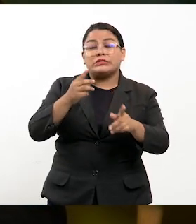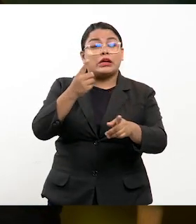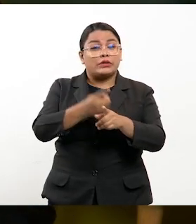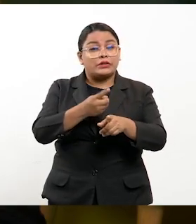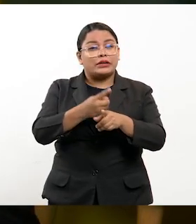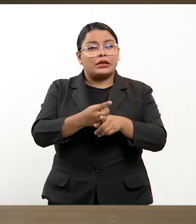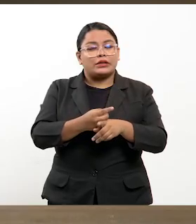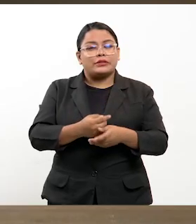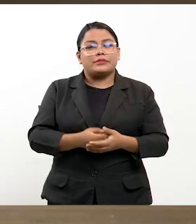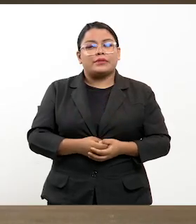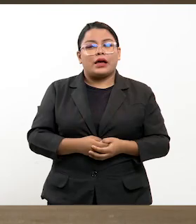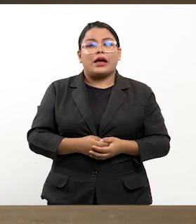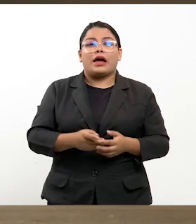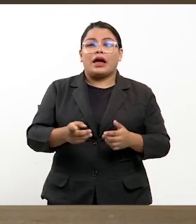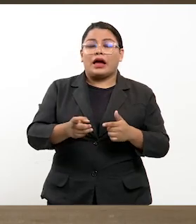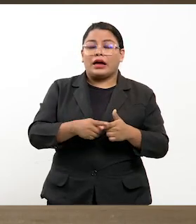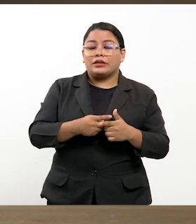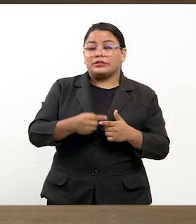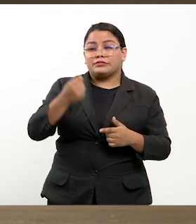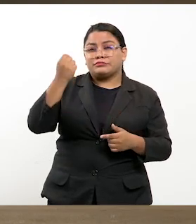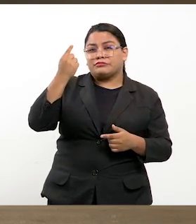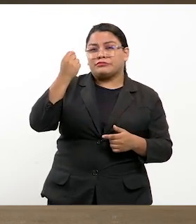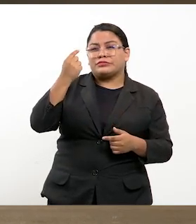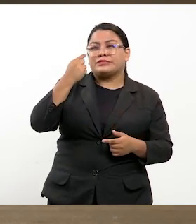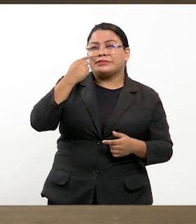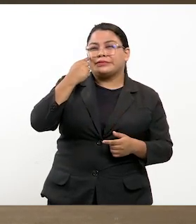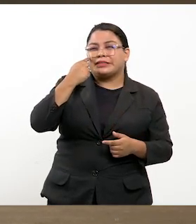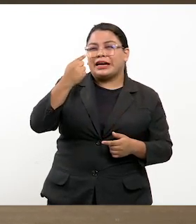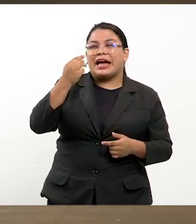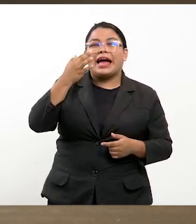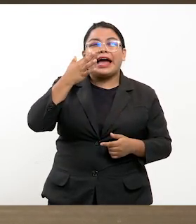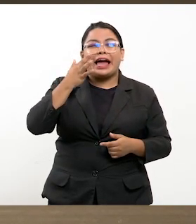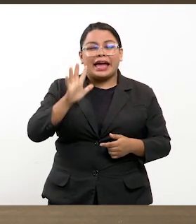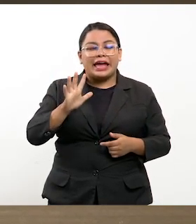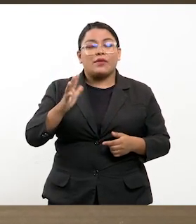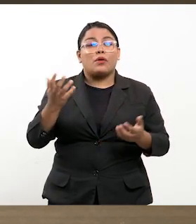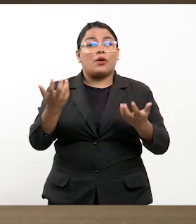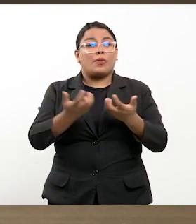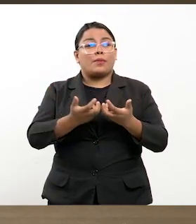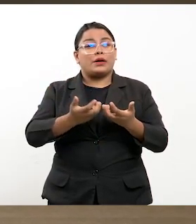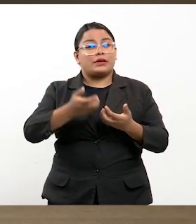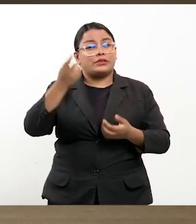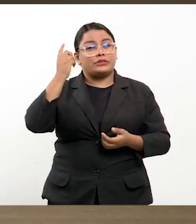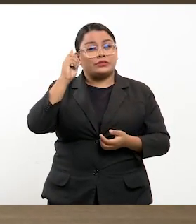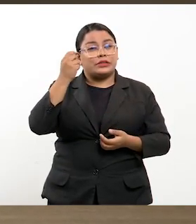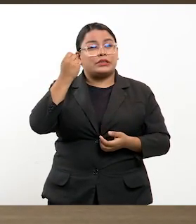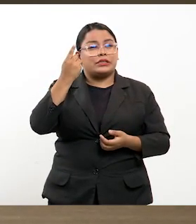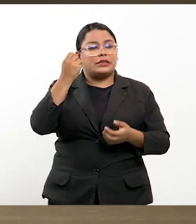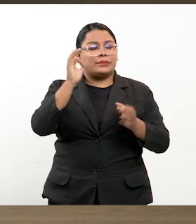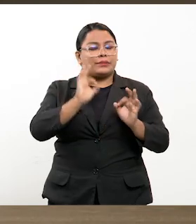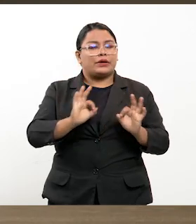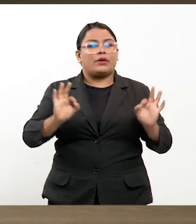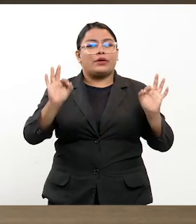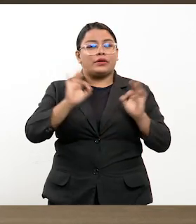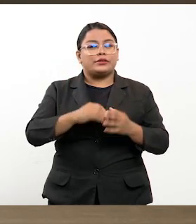correcta. Ok, entonces, entendido esto, veamos un ejemplo para que nuestros compañeros docentes comprendan de mejor